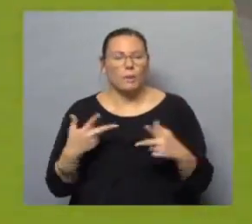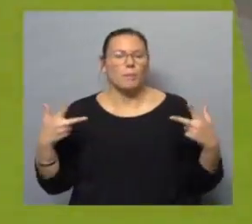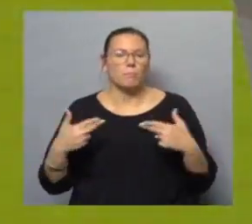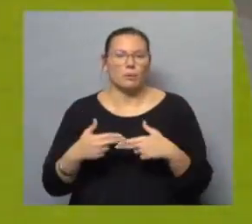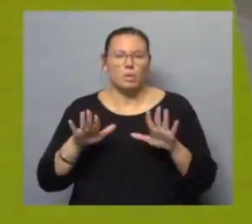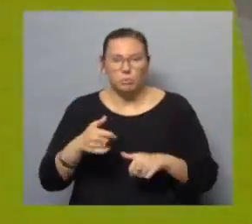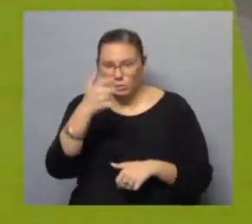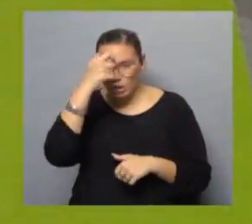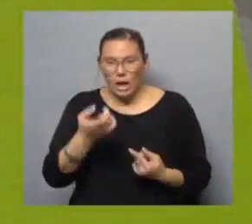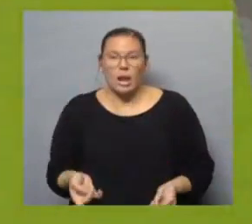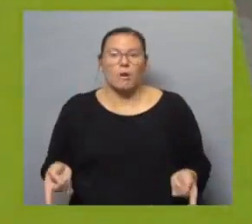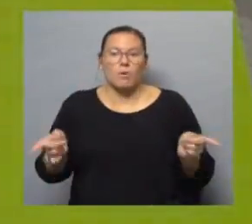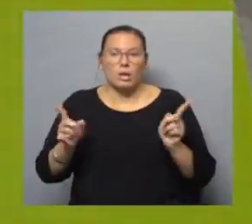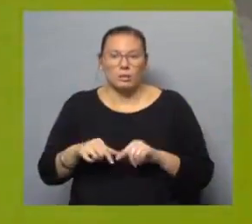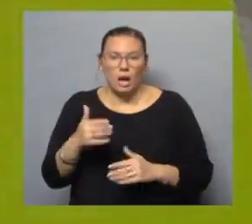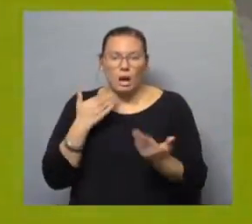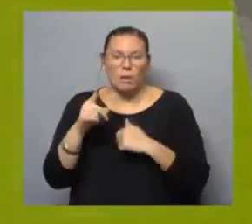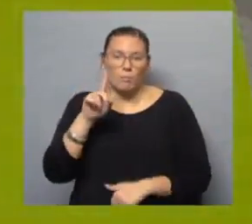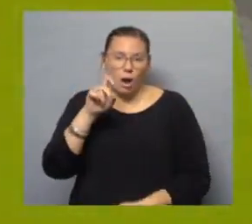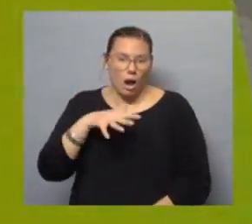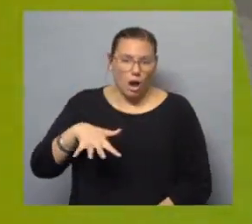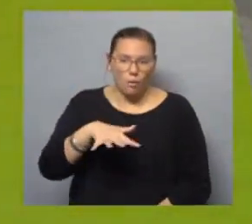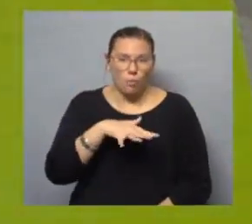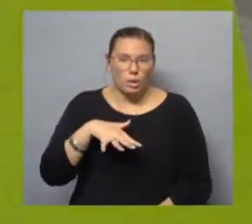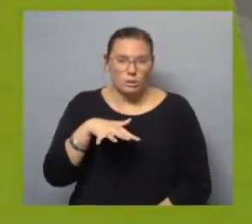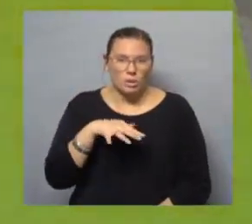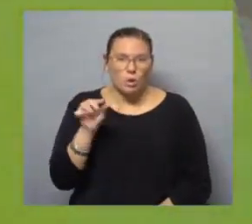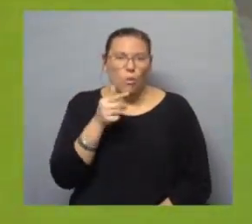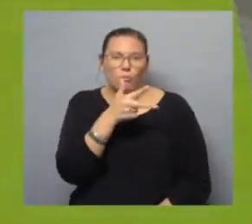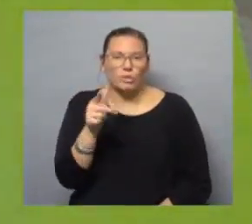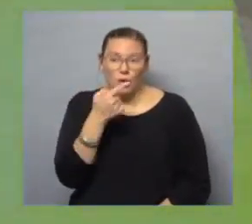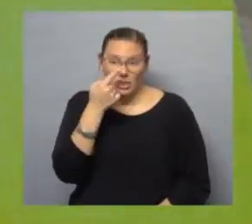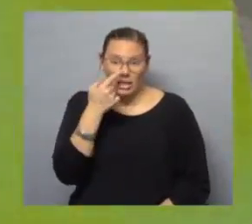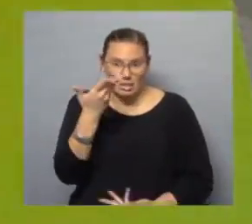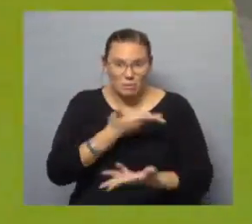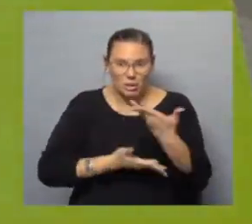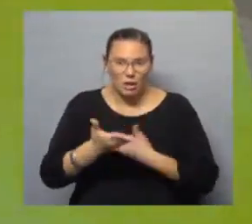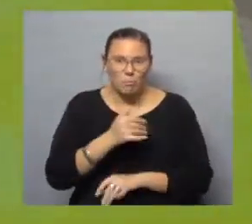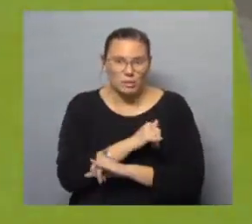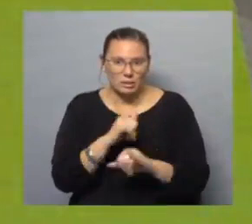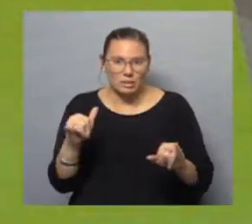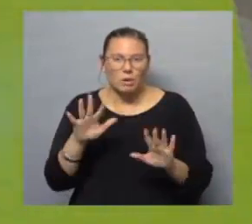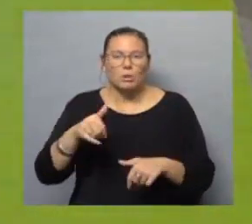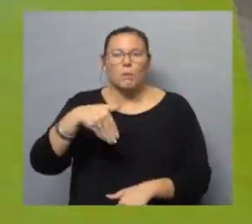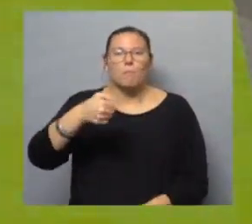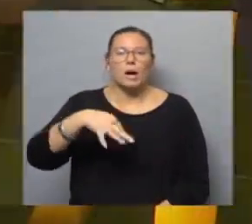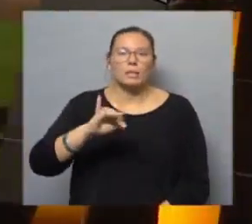Sobre Ciencia. A la vuelta hablamos de aguas y tenemos un video interesante para compartir al cierre sobre